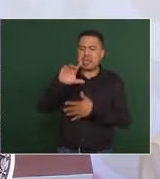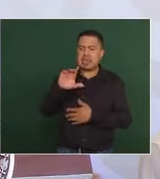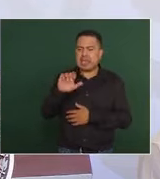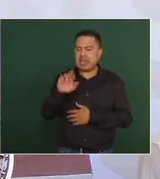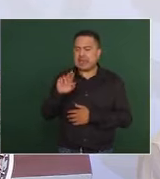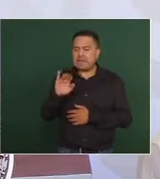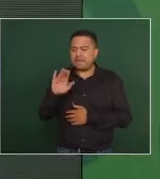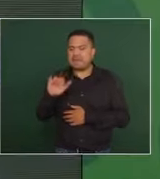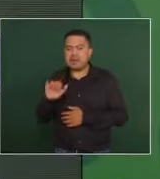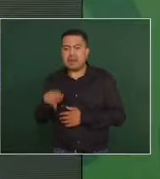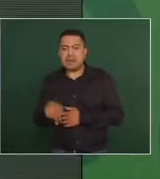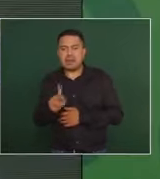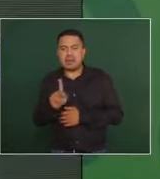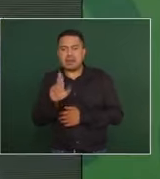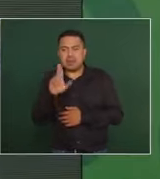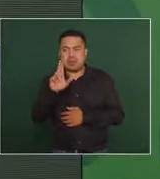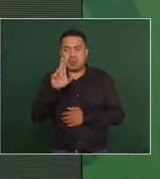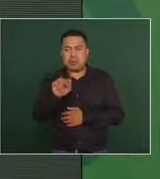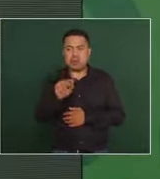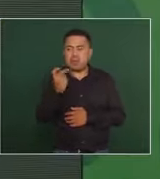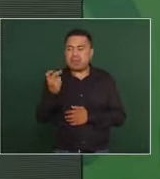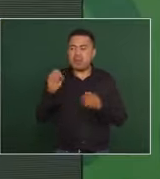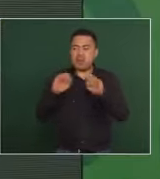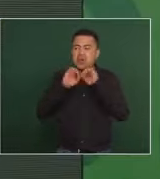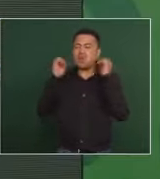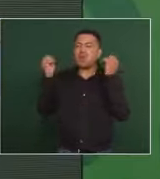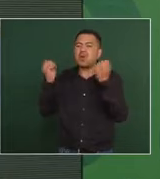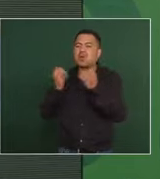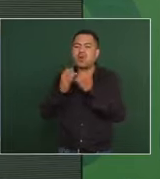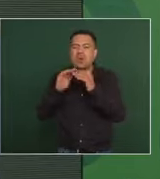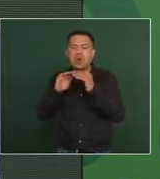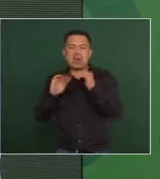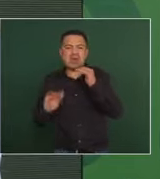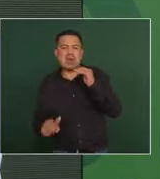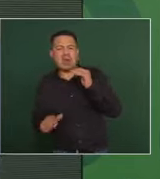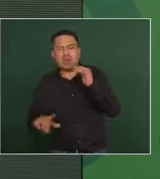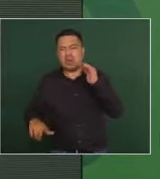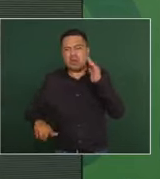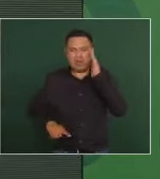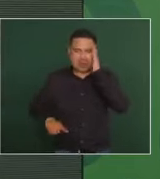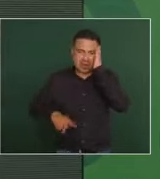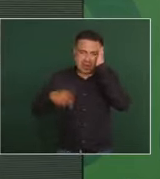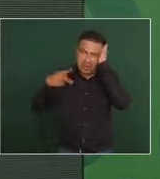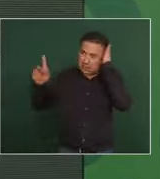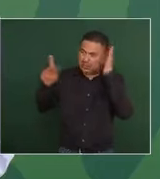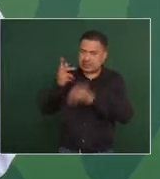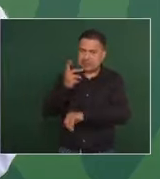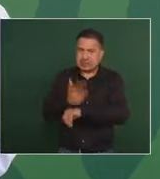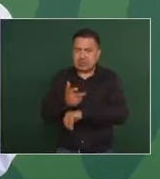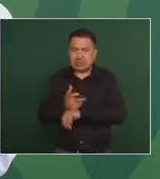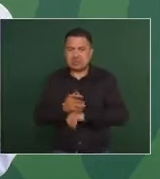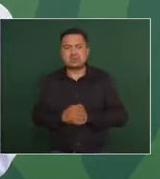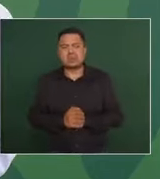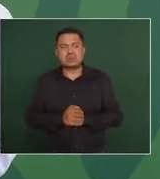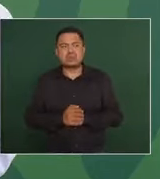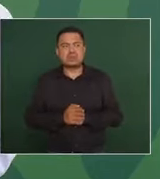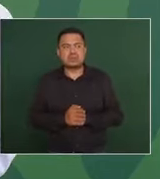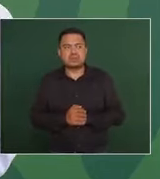no, es un organismo subordinado al gobierno de Estados Unidos.